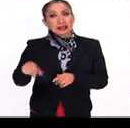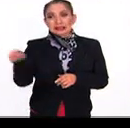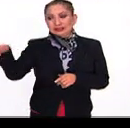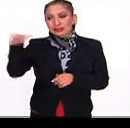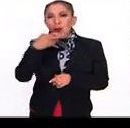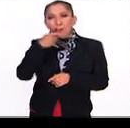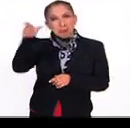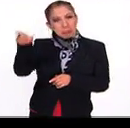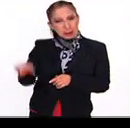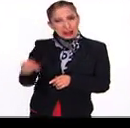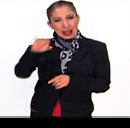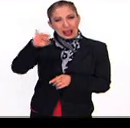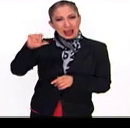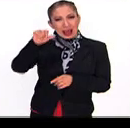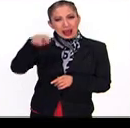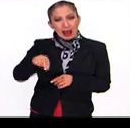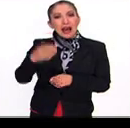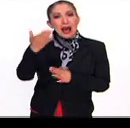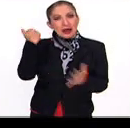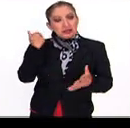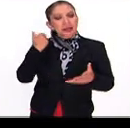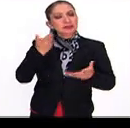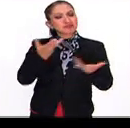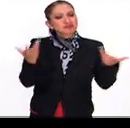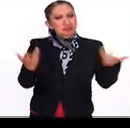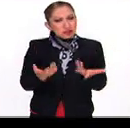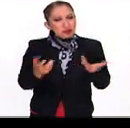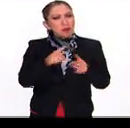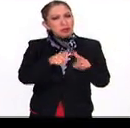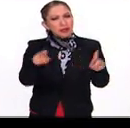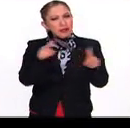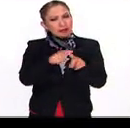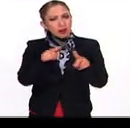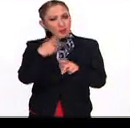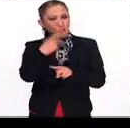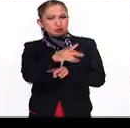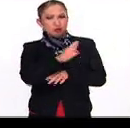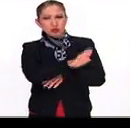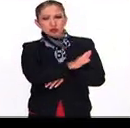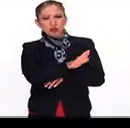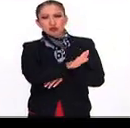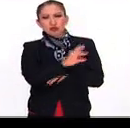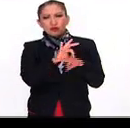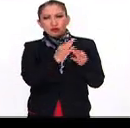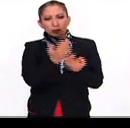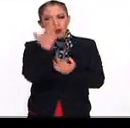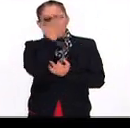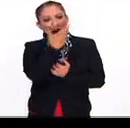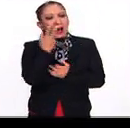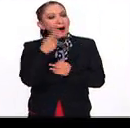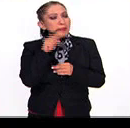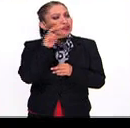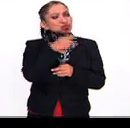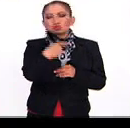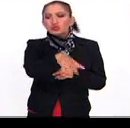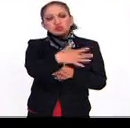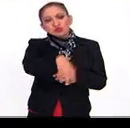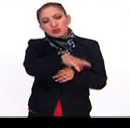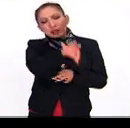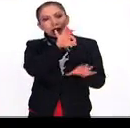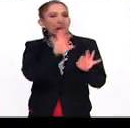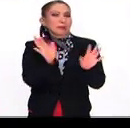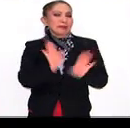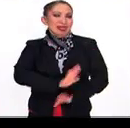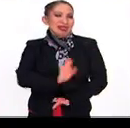alguien que, además, había desarrollado una cierta aversión a la idea de que le revisaran los cajones, para decirlo de una manera